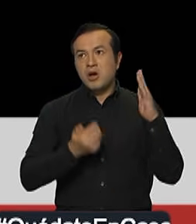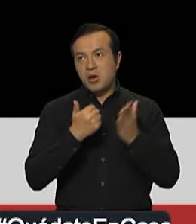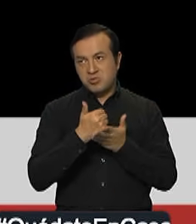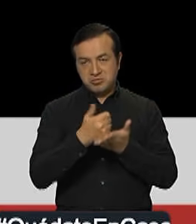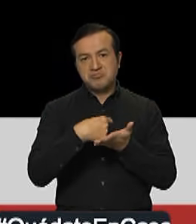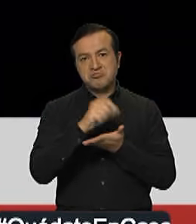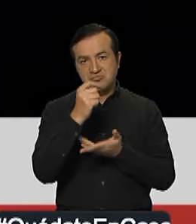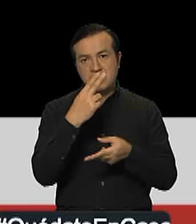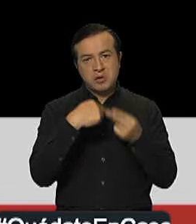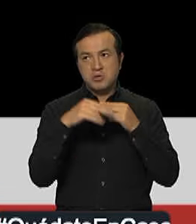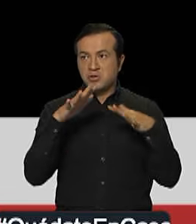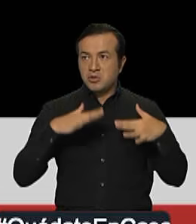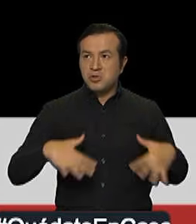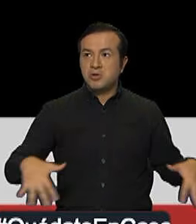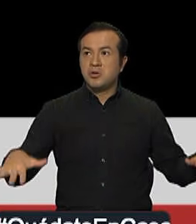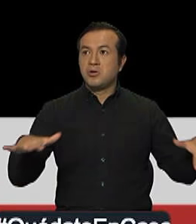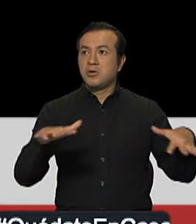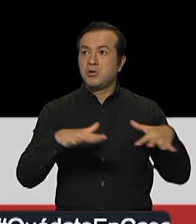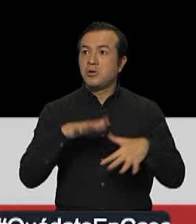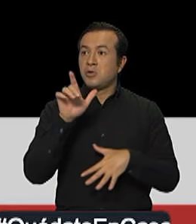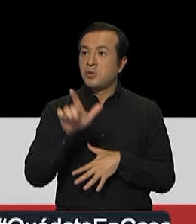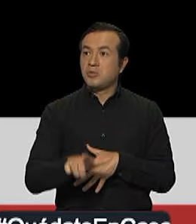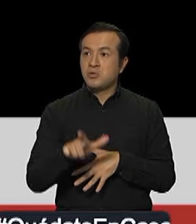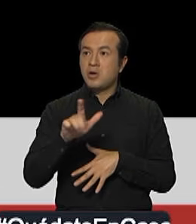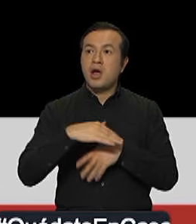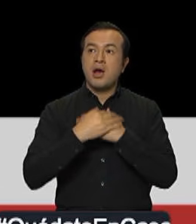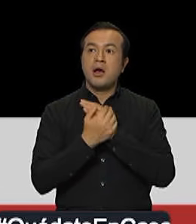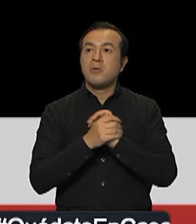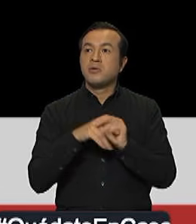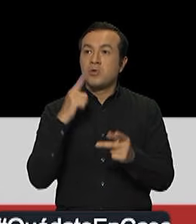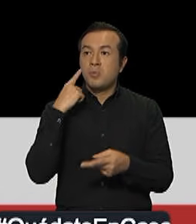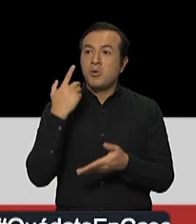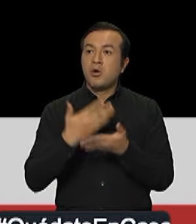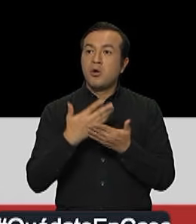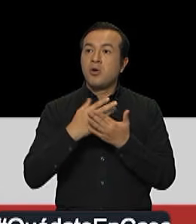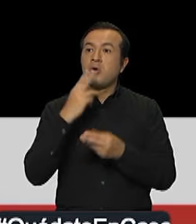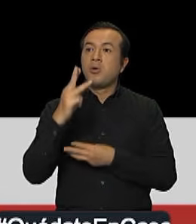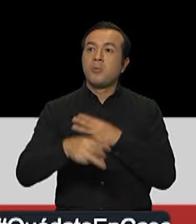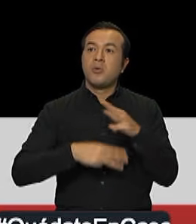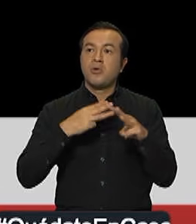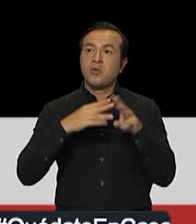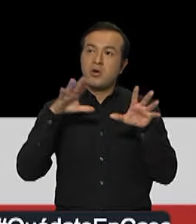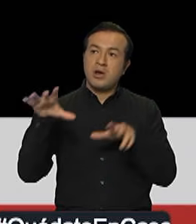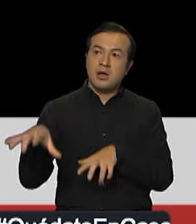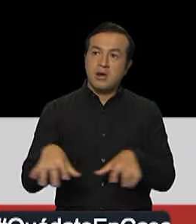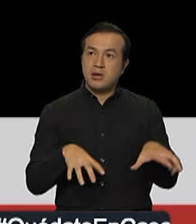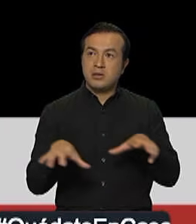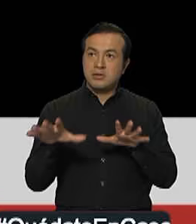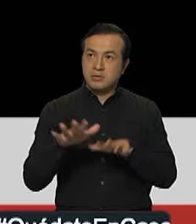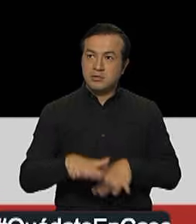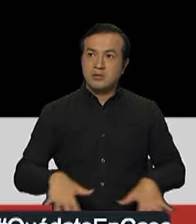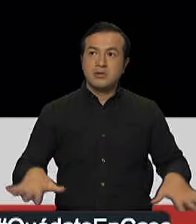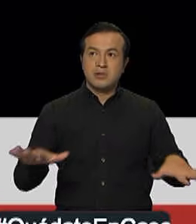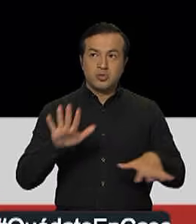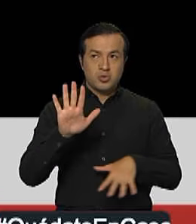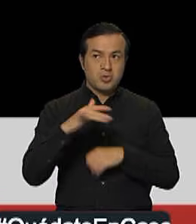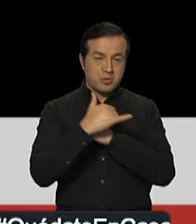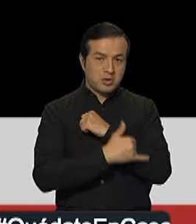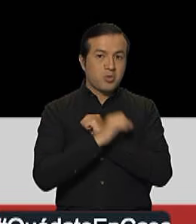los negocios en todo el territorio y el burgomaestre aprovechó la medida para mostrar al mundo las actividades que se podrán realizar pronto en el